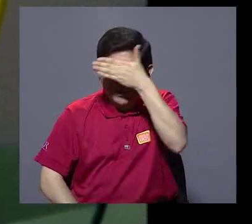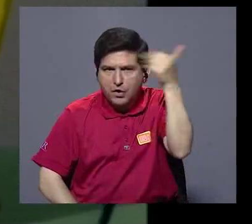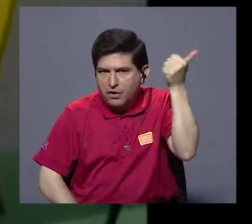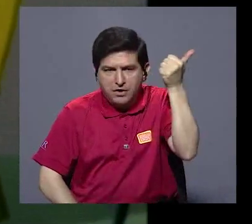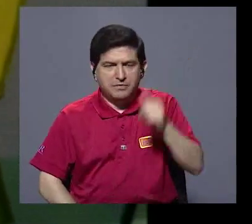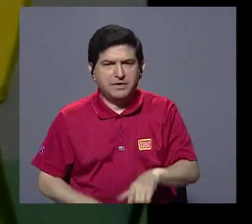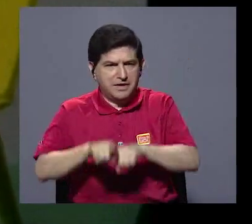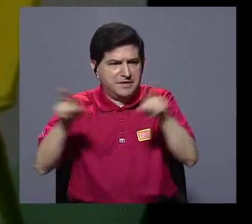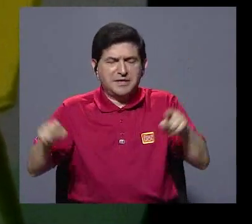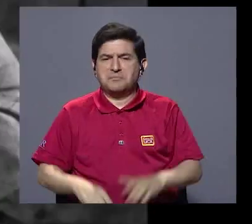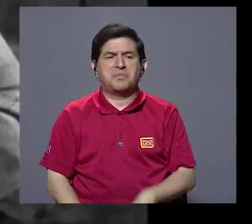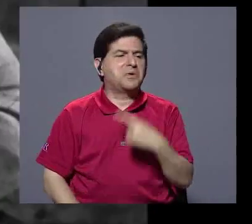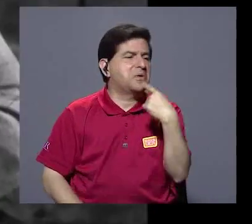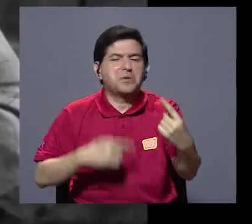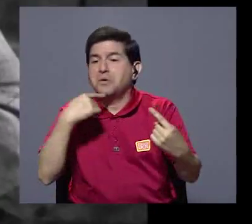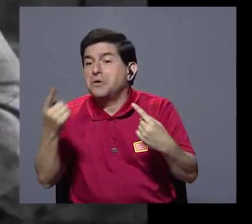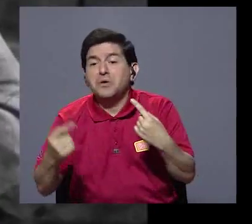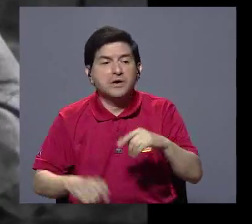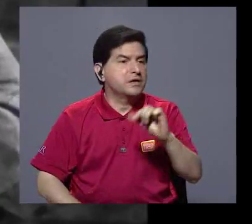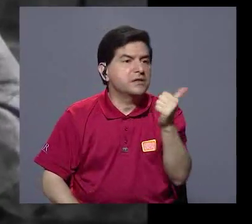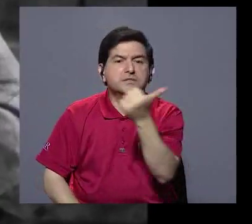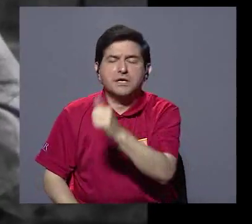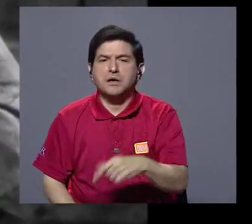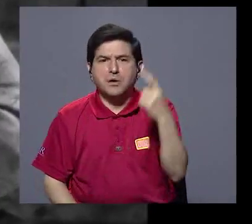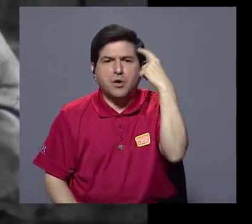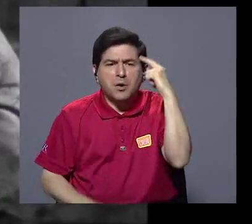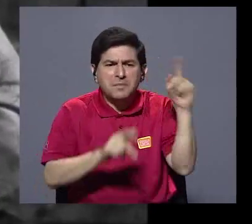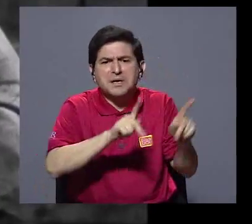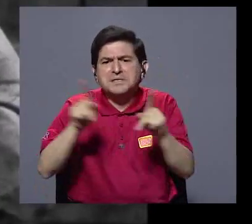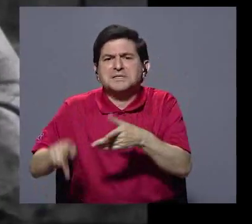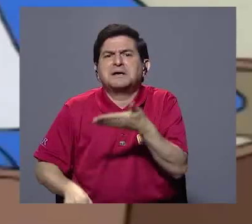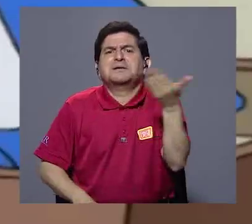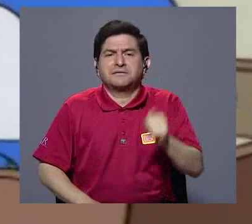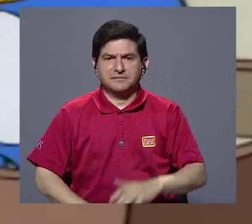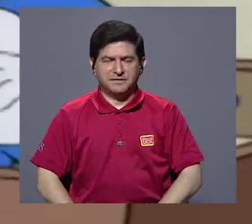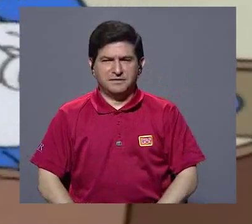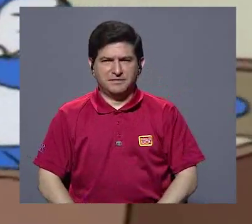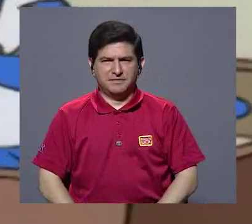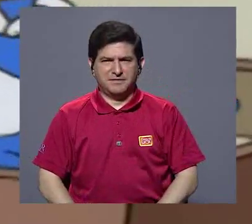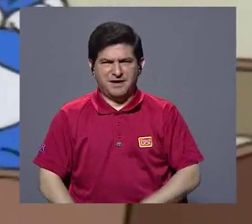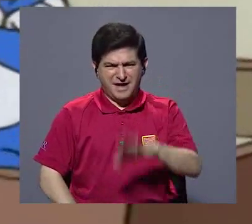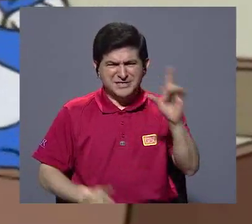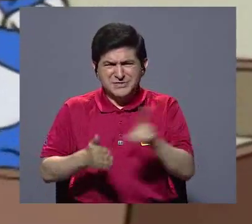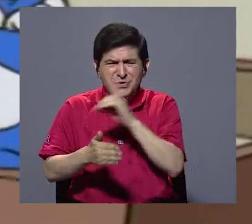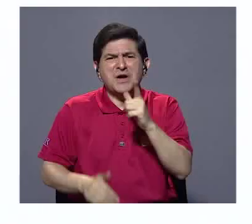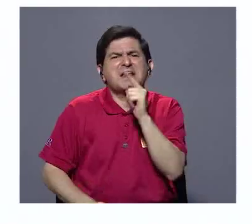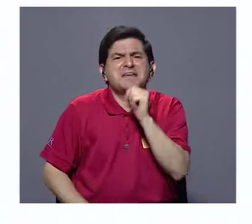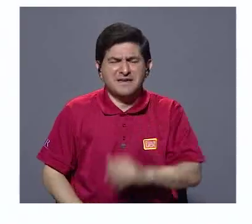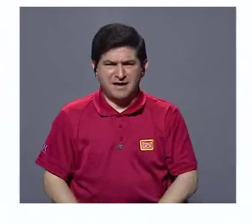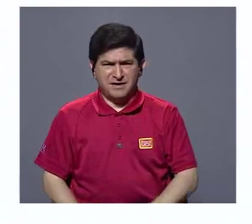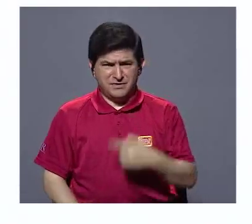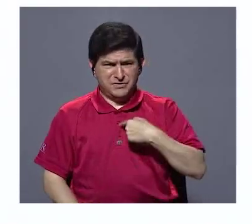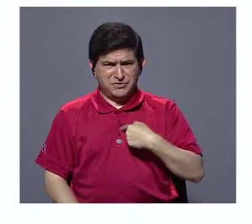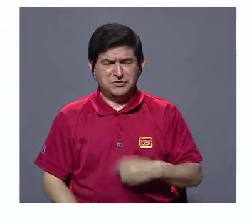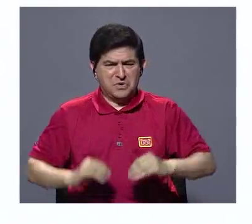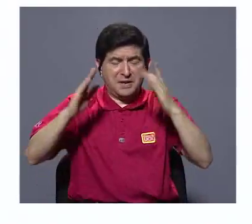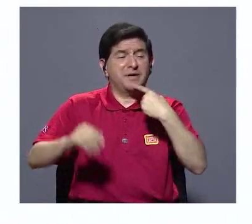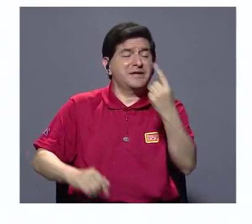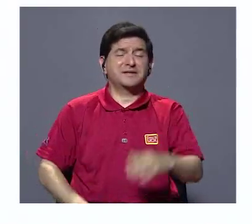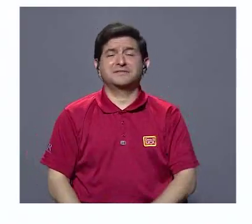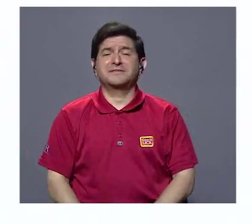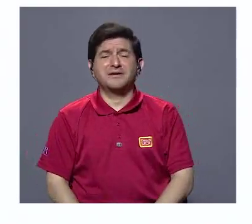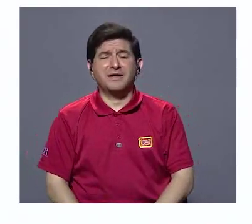sin dejar de lado también el qué dirán, ¿verdad? El qué puede pensar la gente. ¿Quién va a elegir que lo discriminen? Es